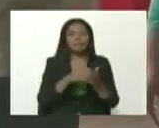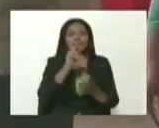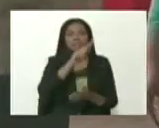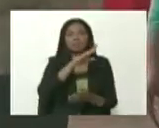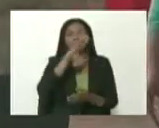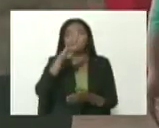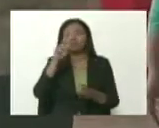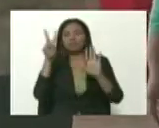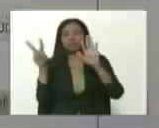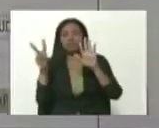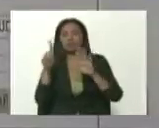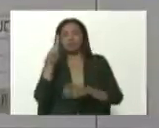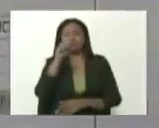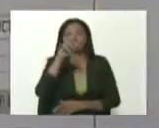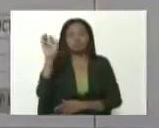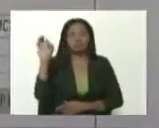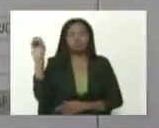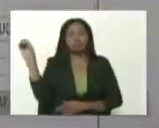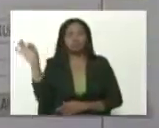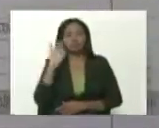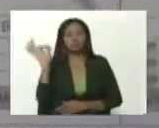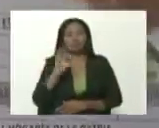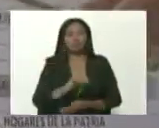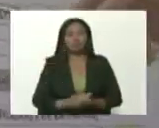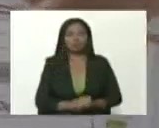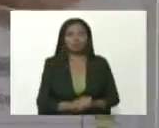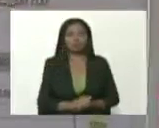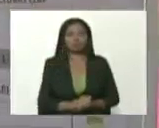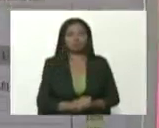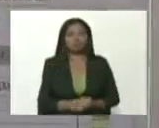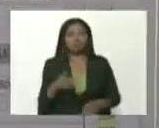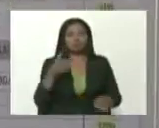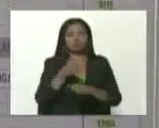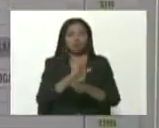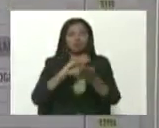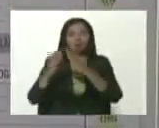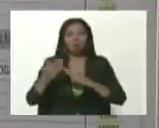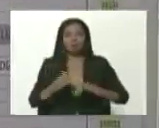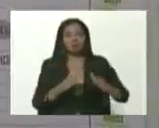un 100% de las UVC que han ido a sus comunidades.